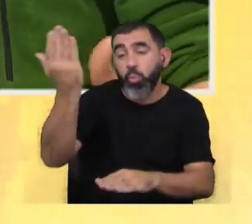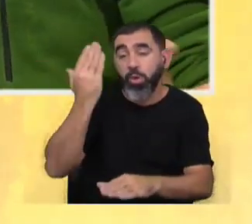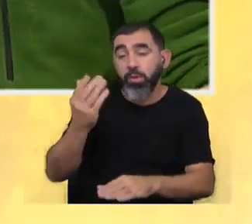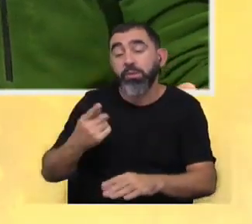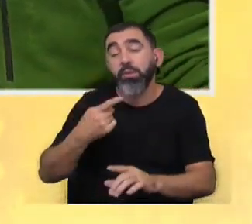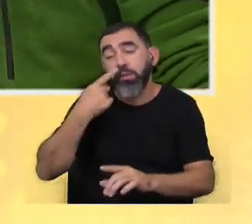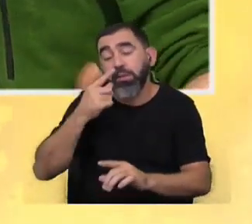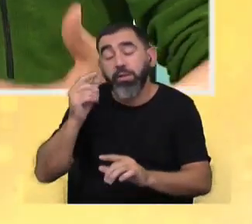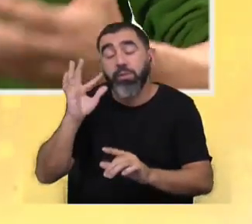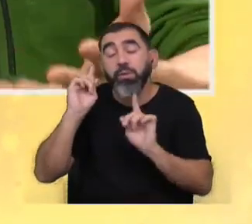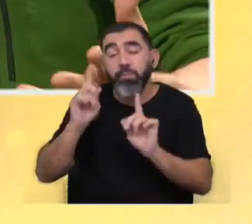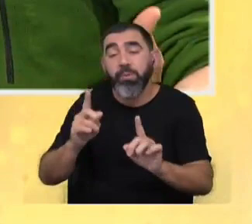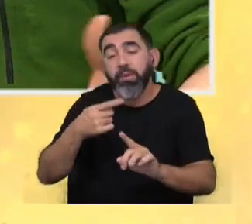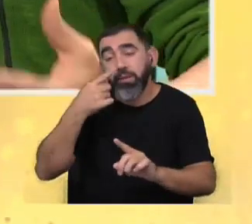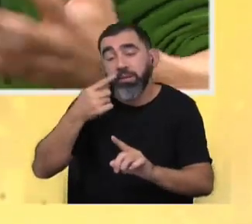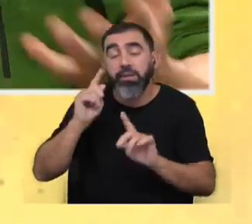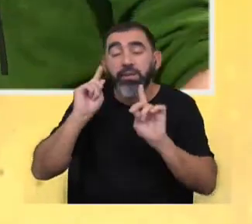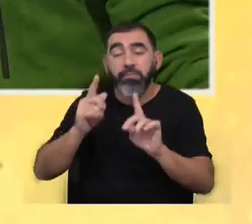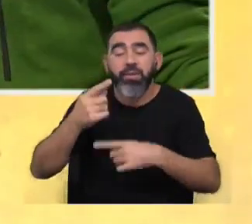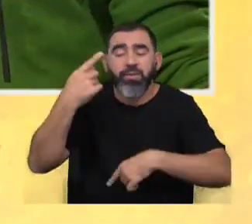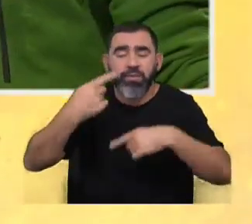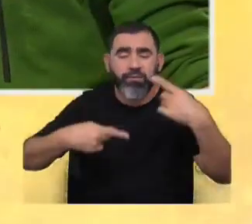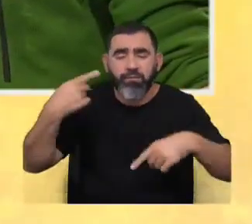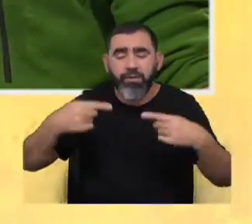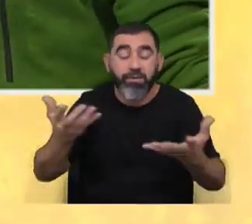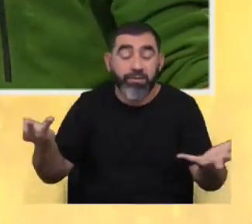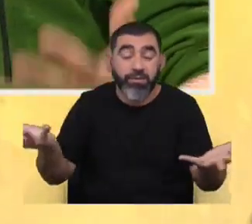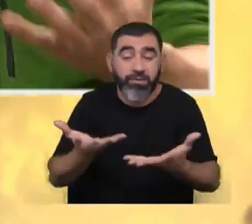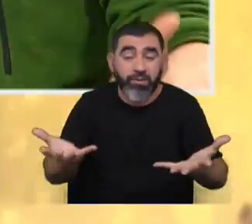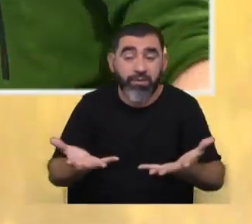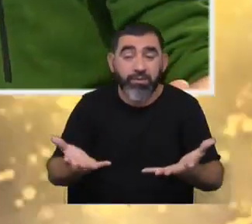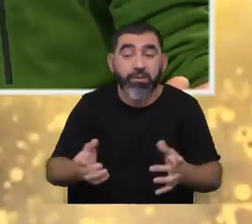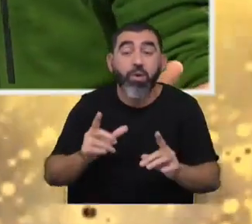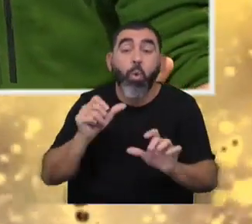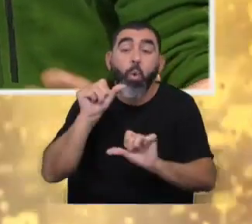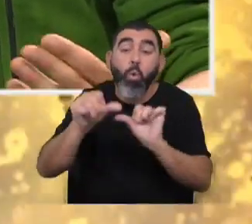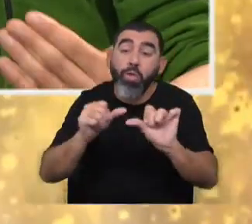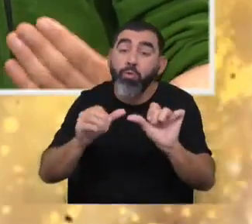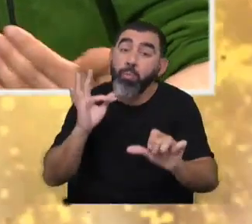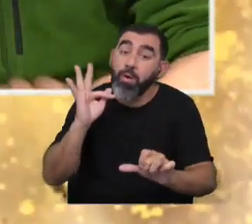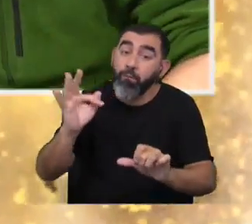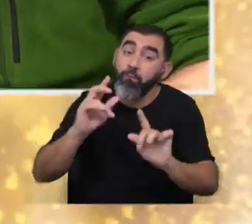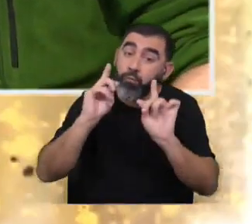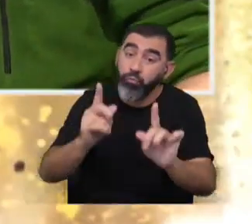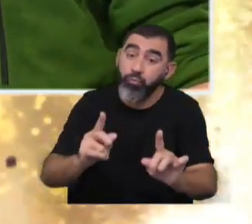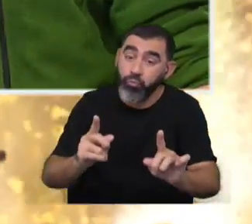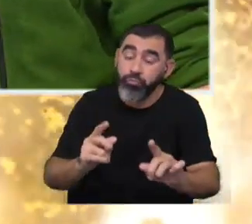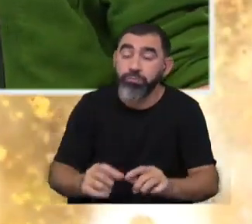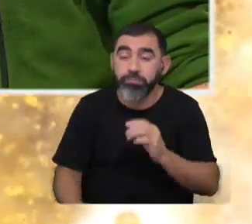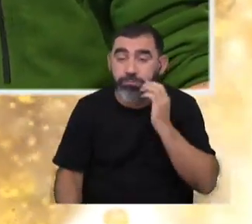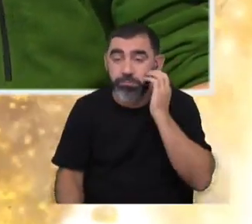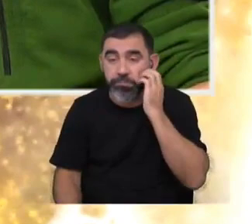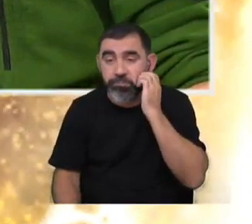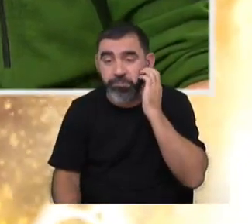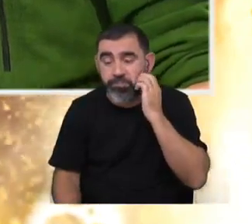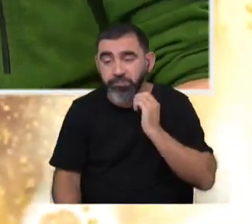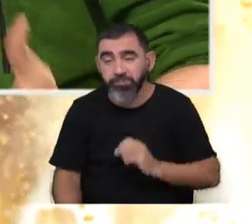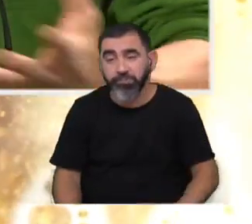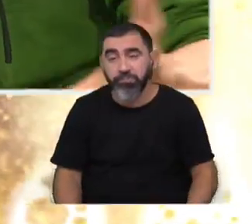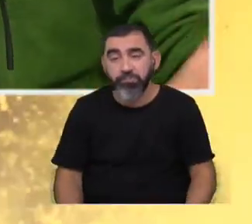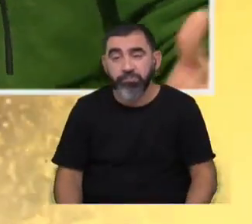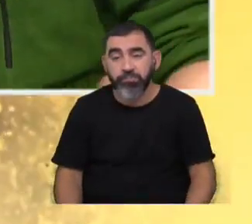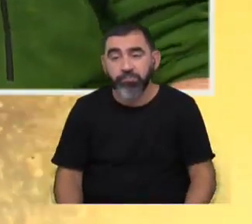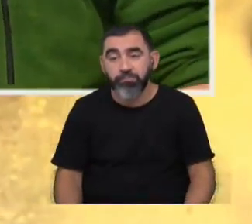interesarse por el mundo natural pasado es interesarse por la diversidad del presente y los daños que le estamos ocasionando, comprometiendo la diversidad futura.